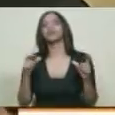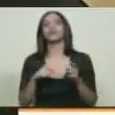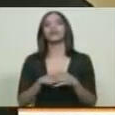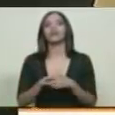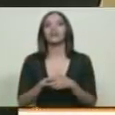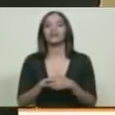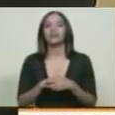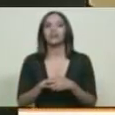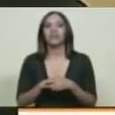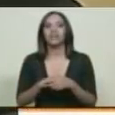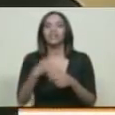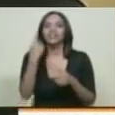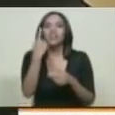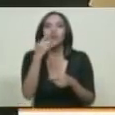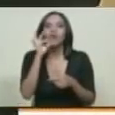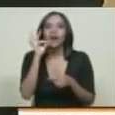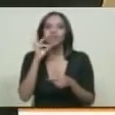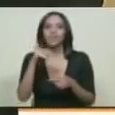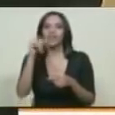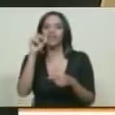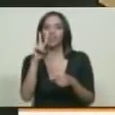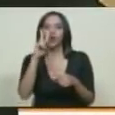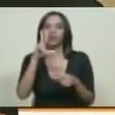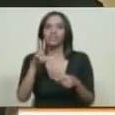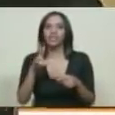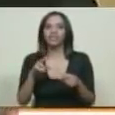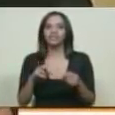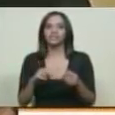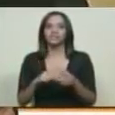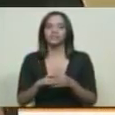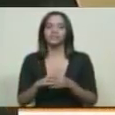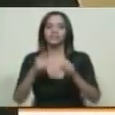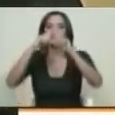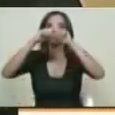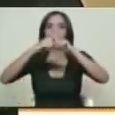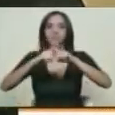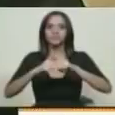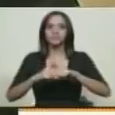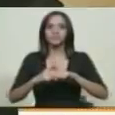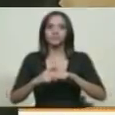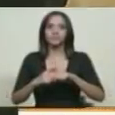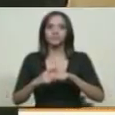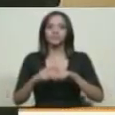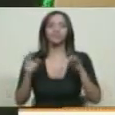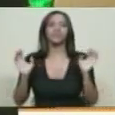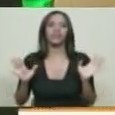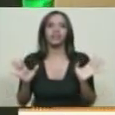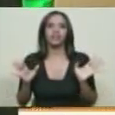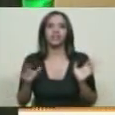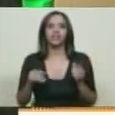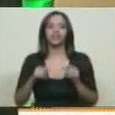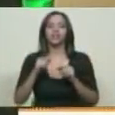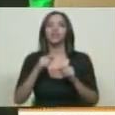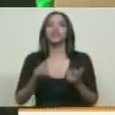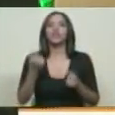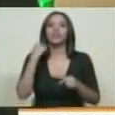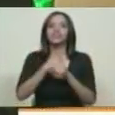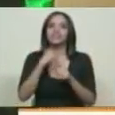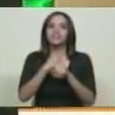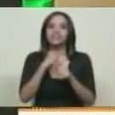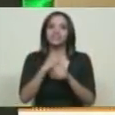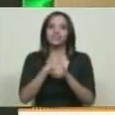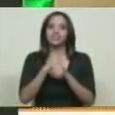café. De un café te hago 3. Al final sumo eso. Eso sí, ¿eh? Los costes laborales